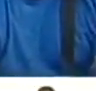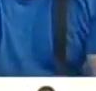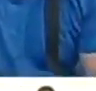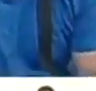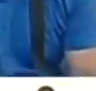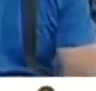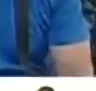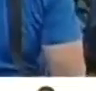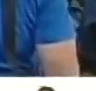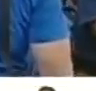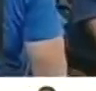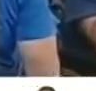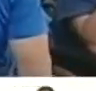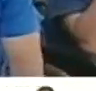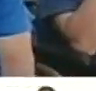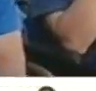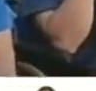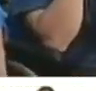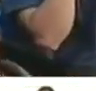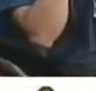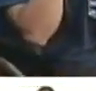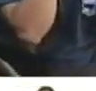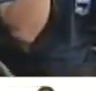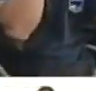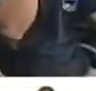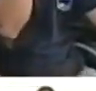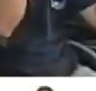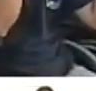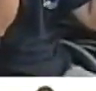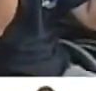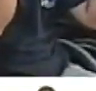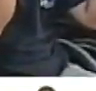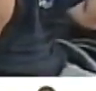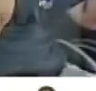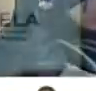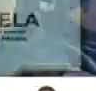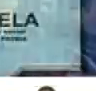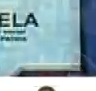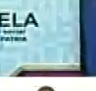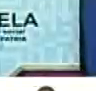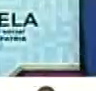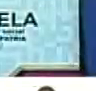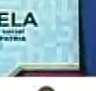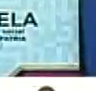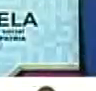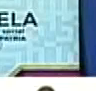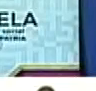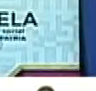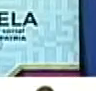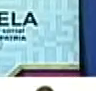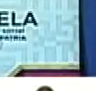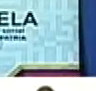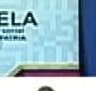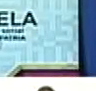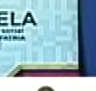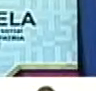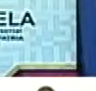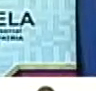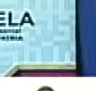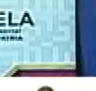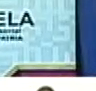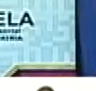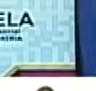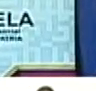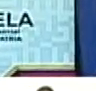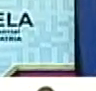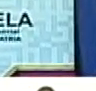saberlo, hoy y siempre deben saberlo. Tengo un regalito, me han hecho un regalo hoy 3 de diciembre, porque diciembre todo es